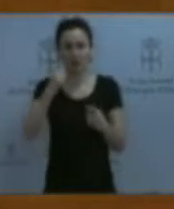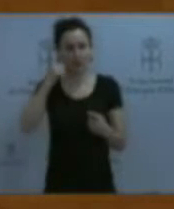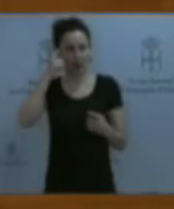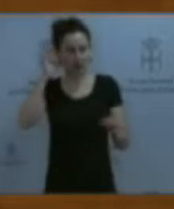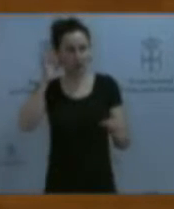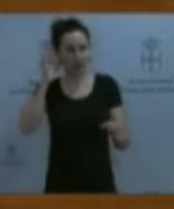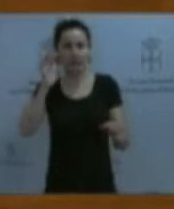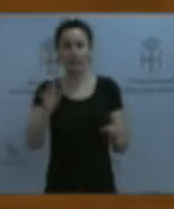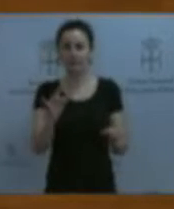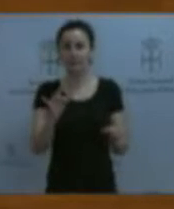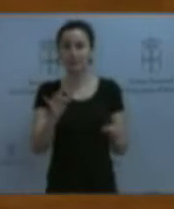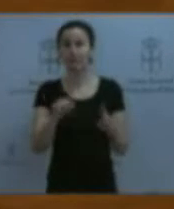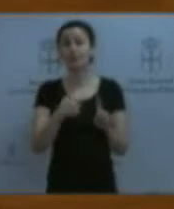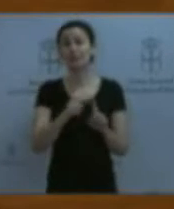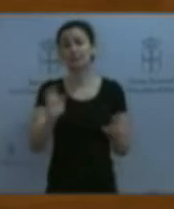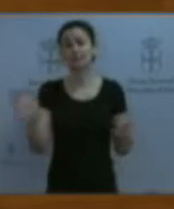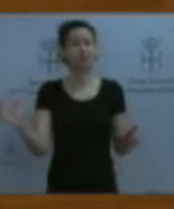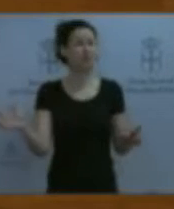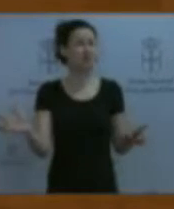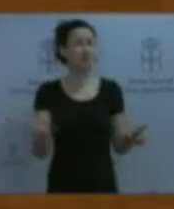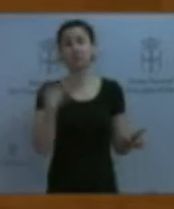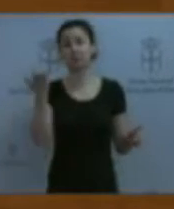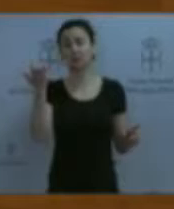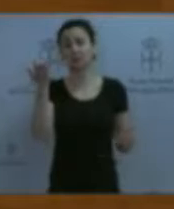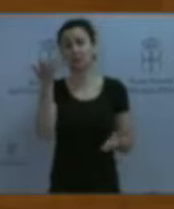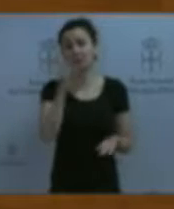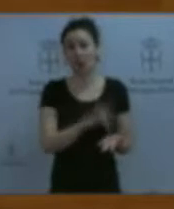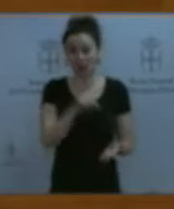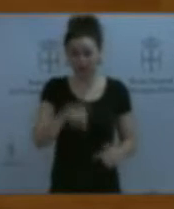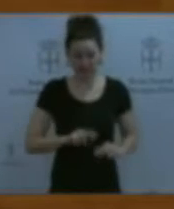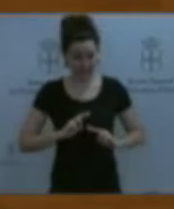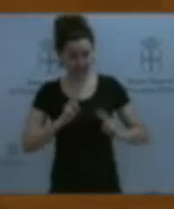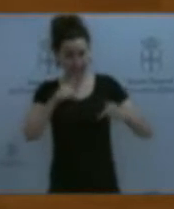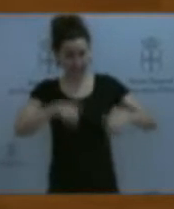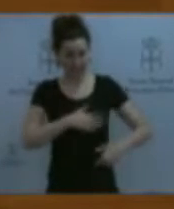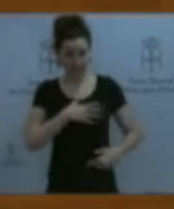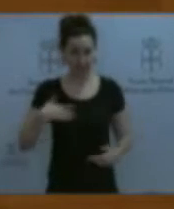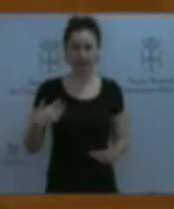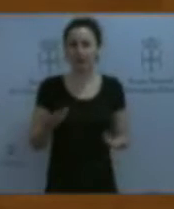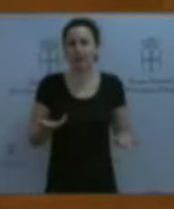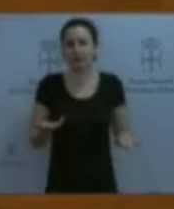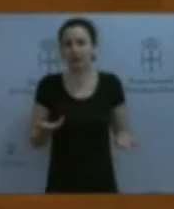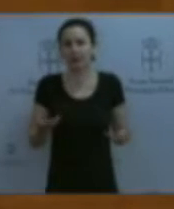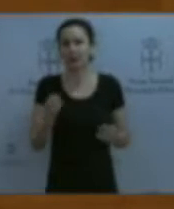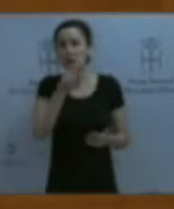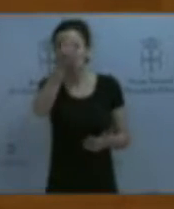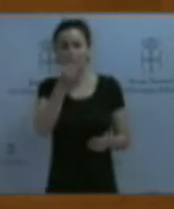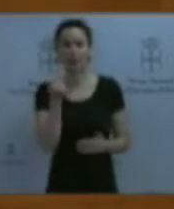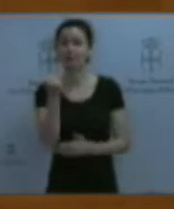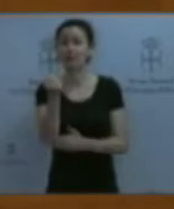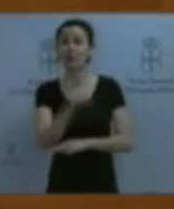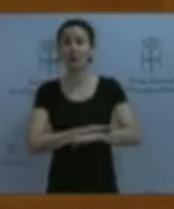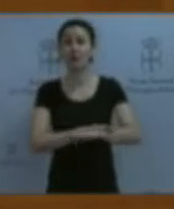no podemos decir lo mismo de las respuestas que aquí se pretenden dar. Señorías del Grupo Parlamentario Socialista que apoya al Gobierno,